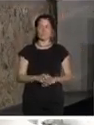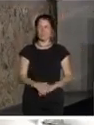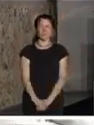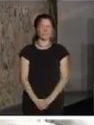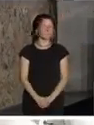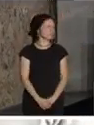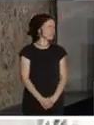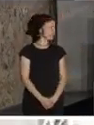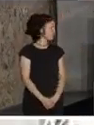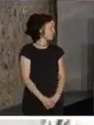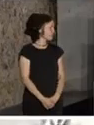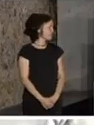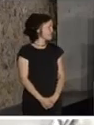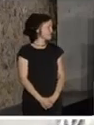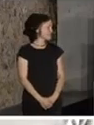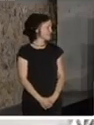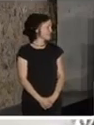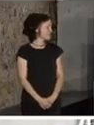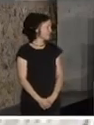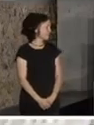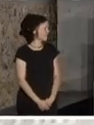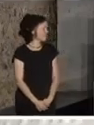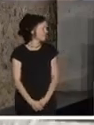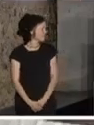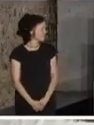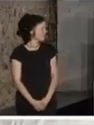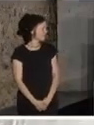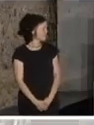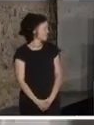pache no me llores tío grande